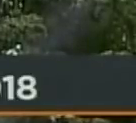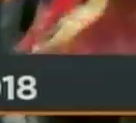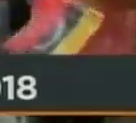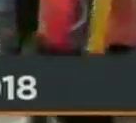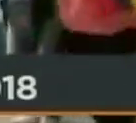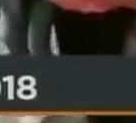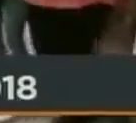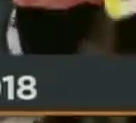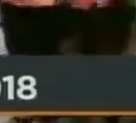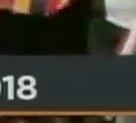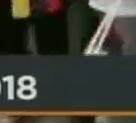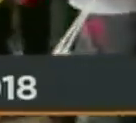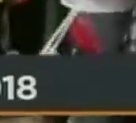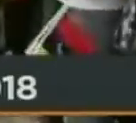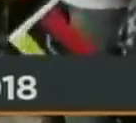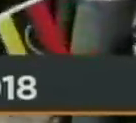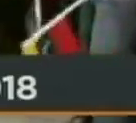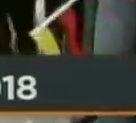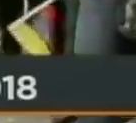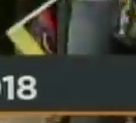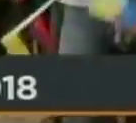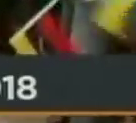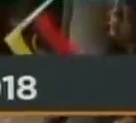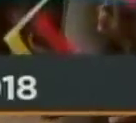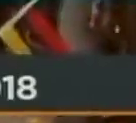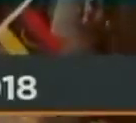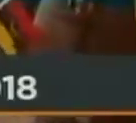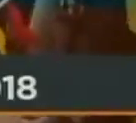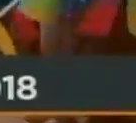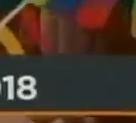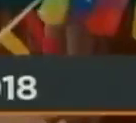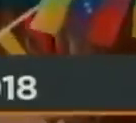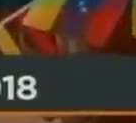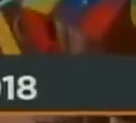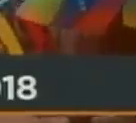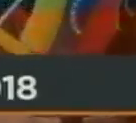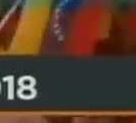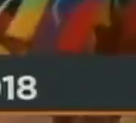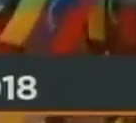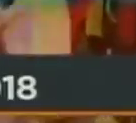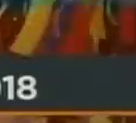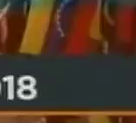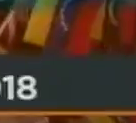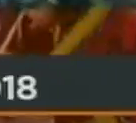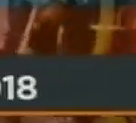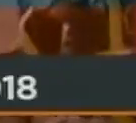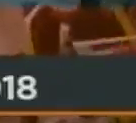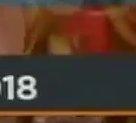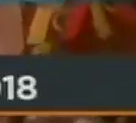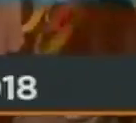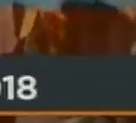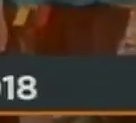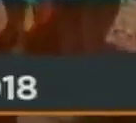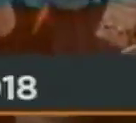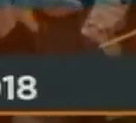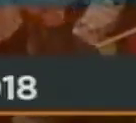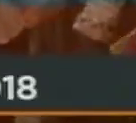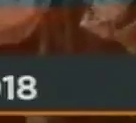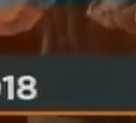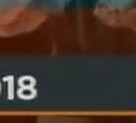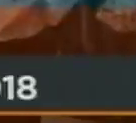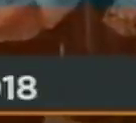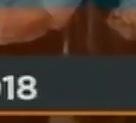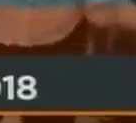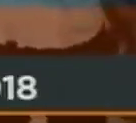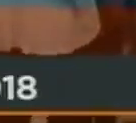palabra y no retirarse de las elecciones. Los llamó a inscribir su candidatura. Ante la solicitud de